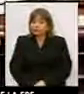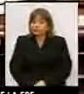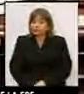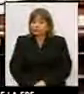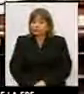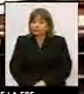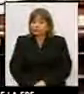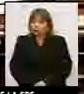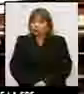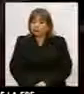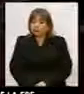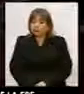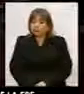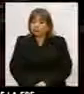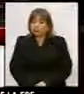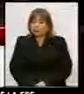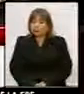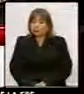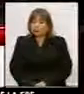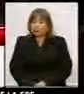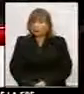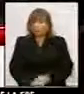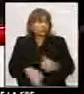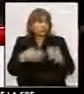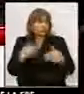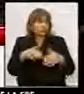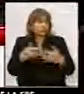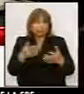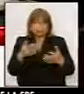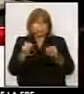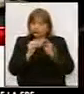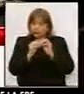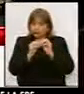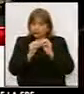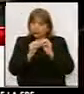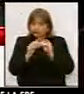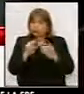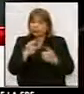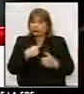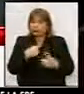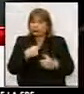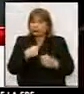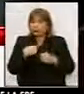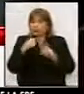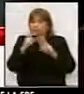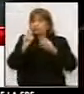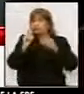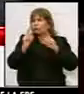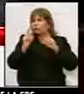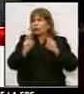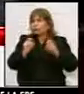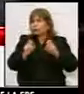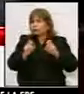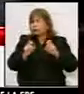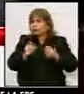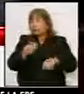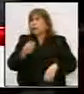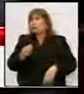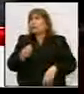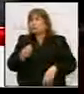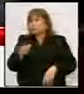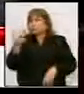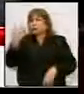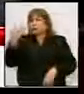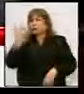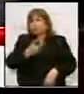Tiempo adicional. Temas muy graves que tenemos que resolver. Yo me pregunto, ¿por qué el gobierno